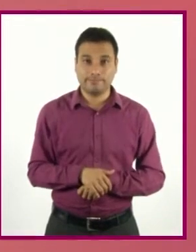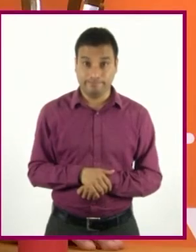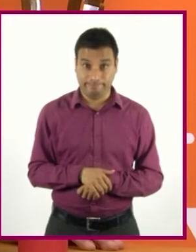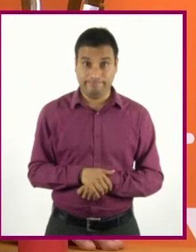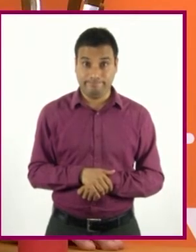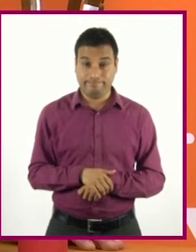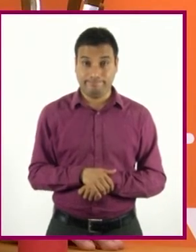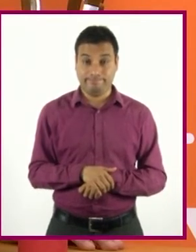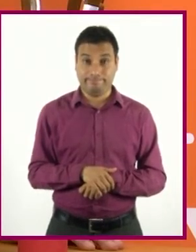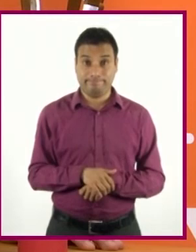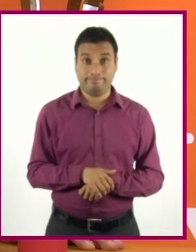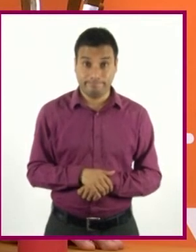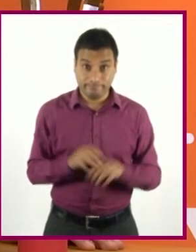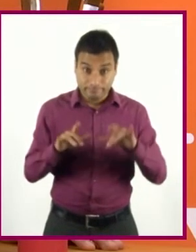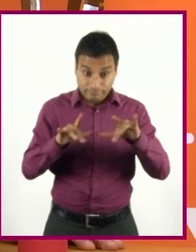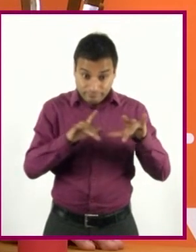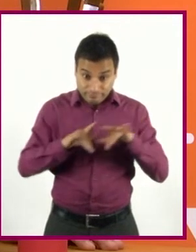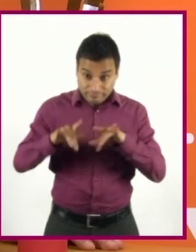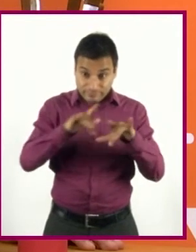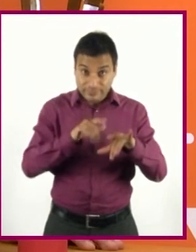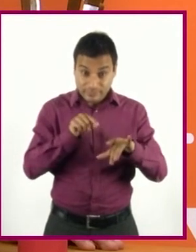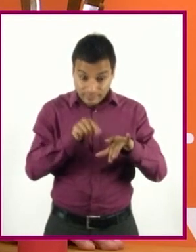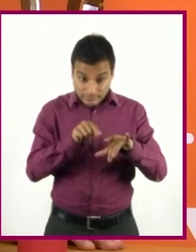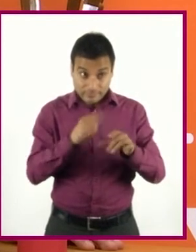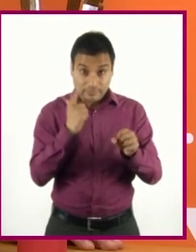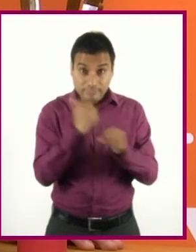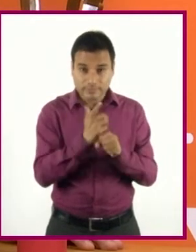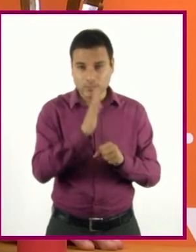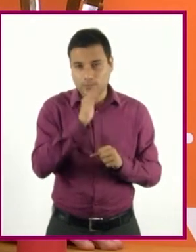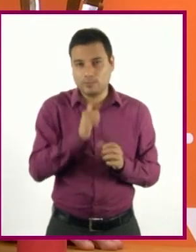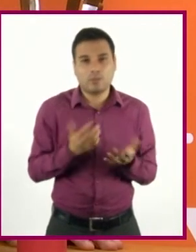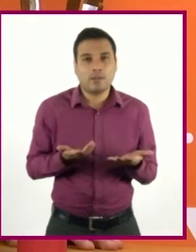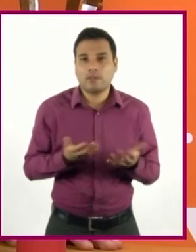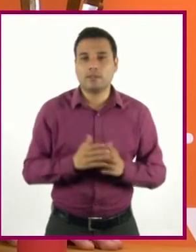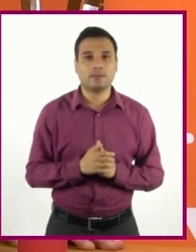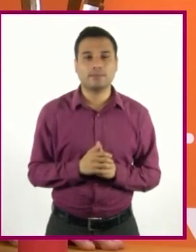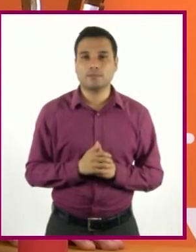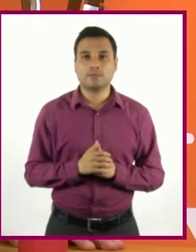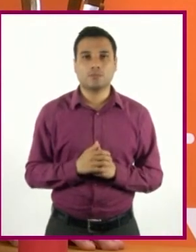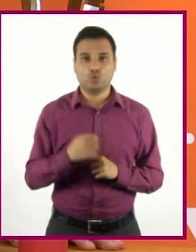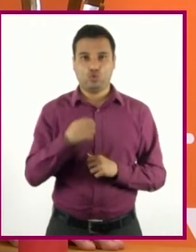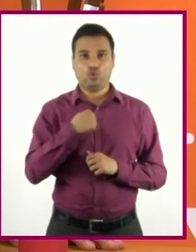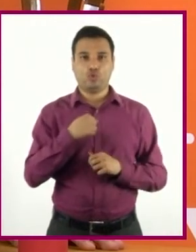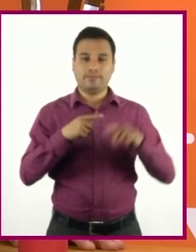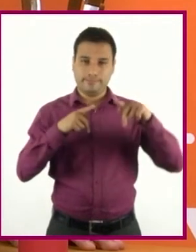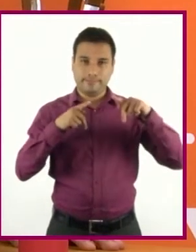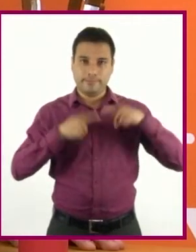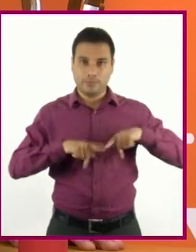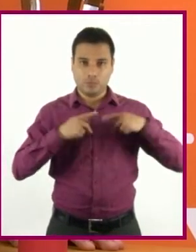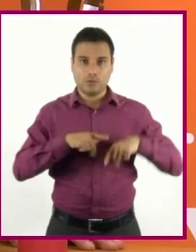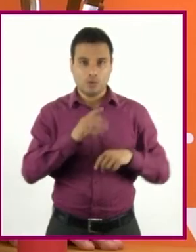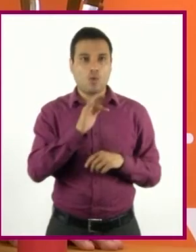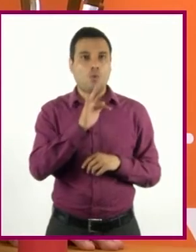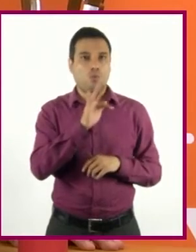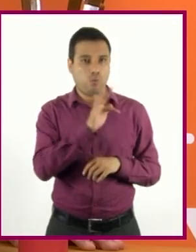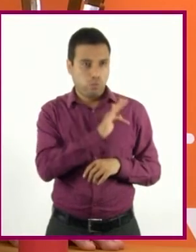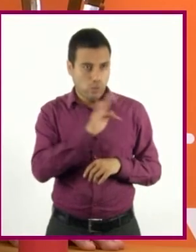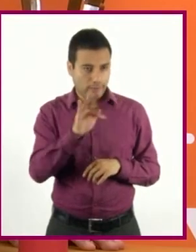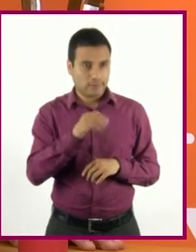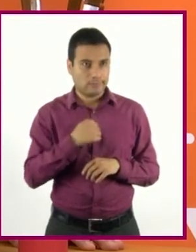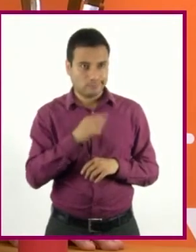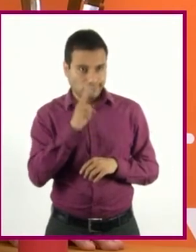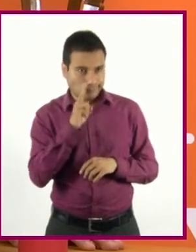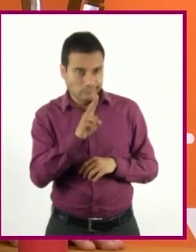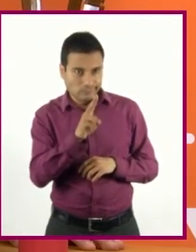registra ningún aparato por muy mágico que sea, que solo puede percibir un ser humano que siente y